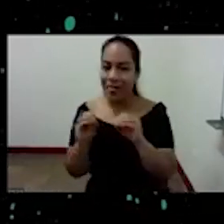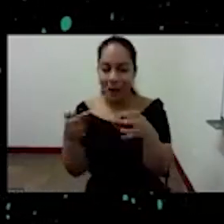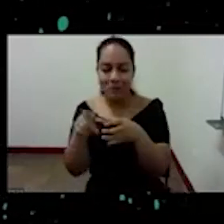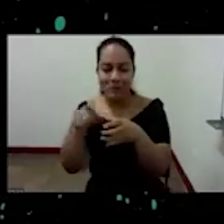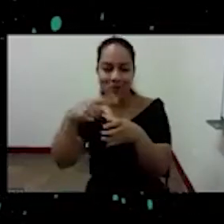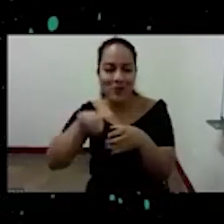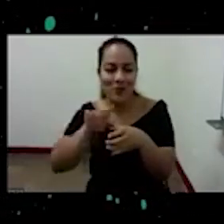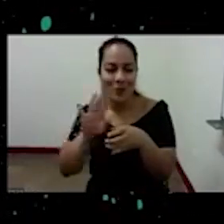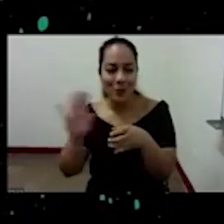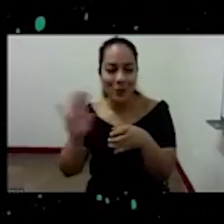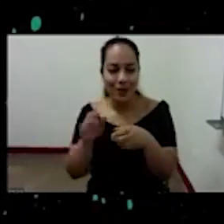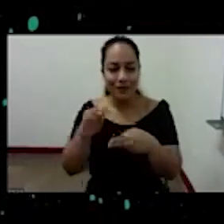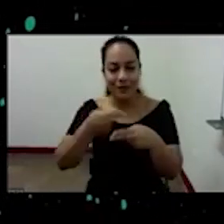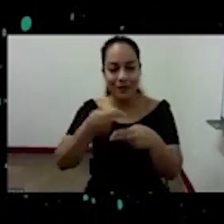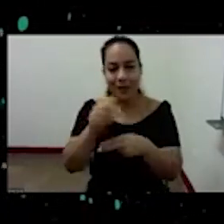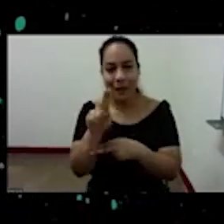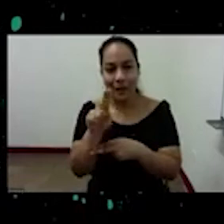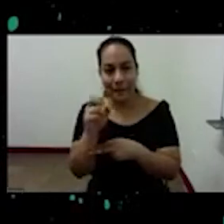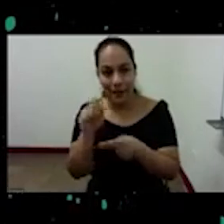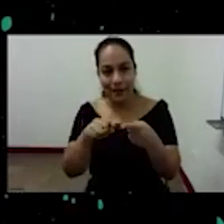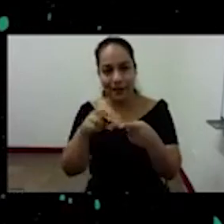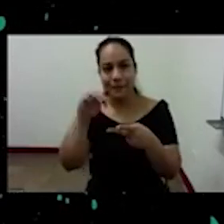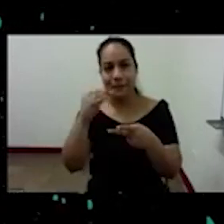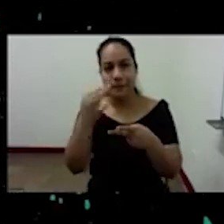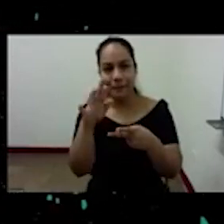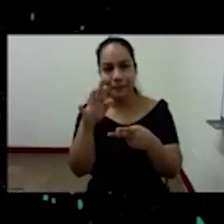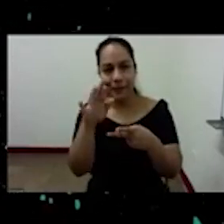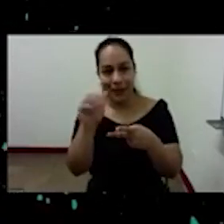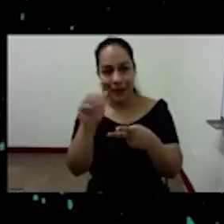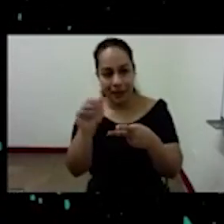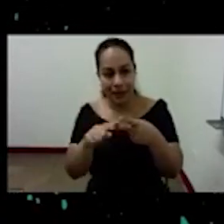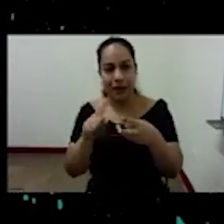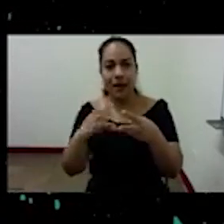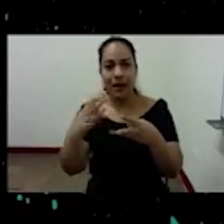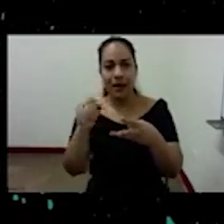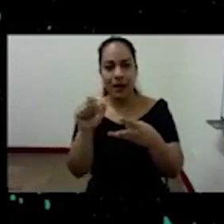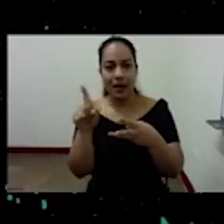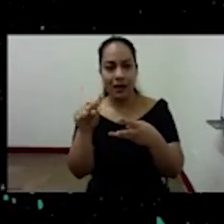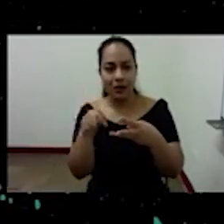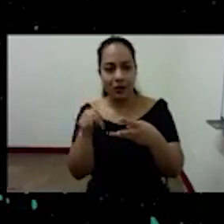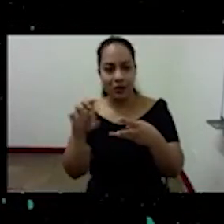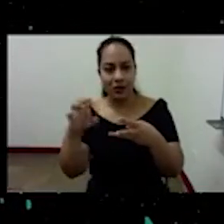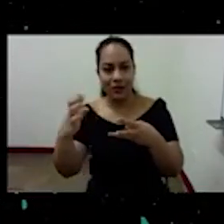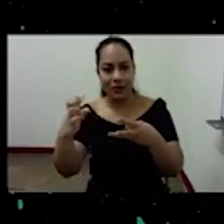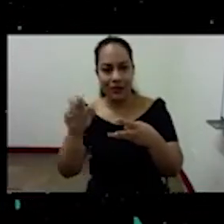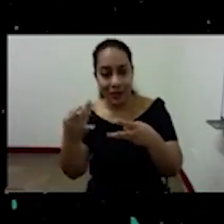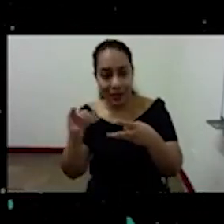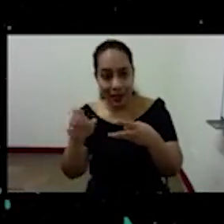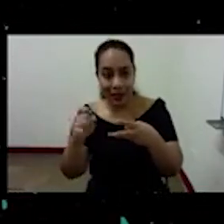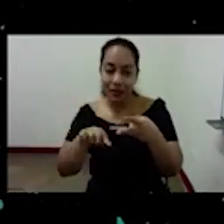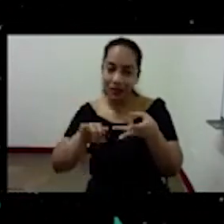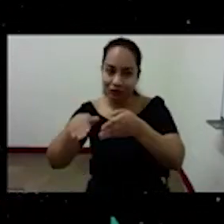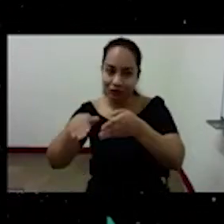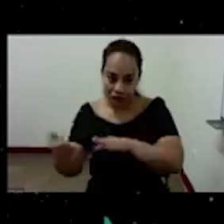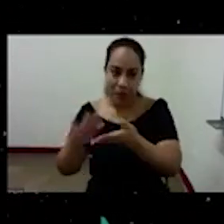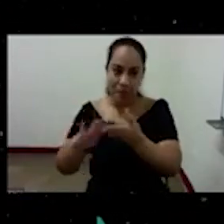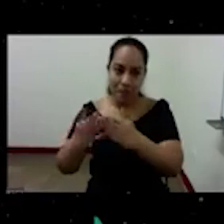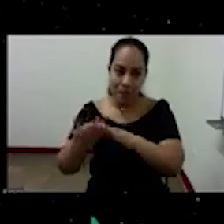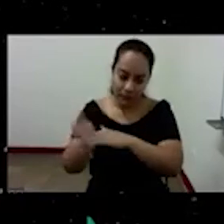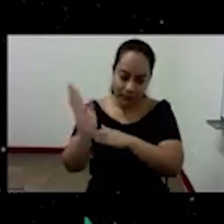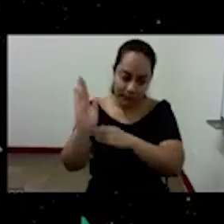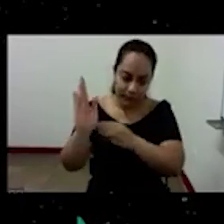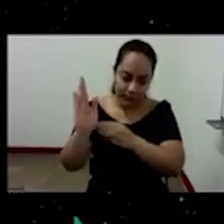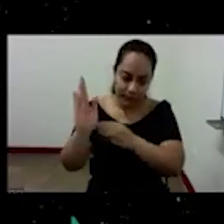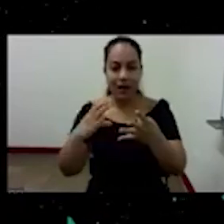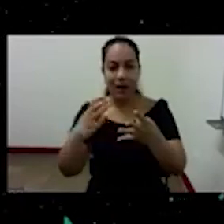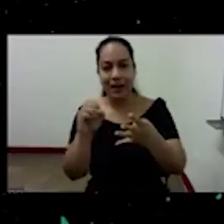Ernesto Hernández, a Marta Zuluaga, a Carlos Enrique Restrepo, que en paz descanse, a Clara Perea